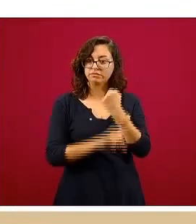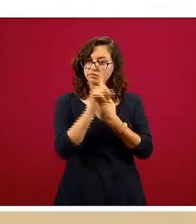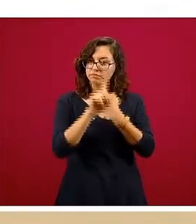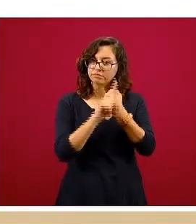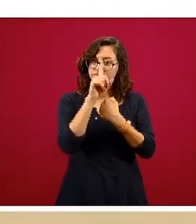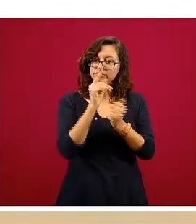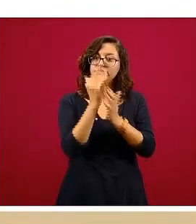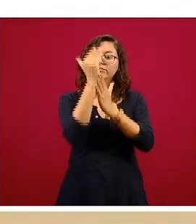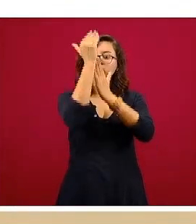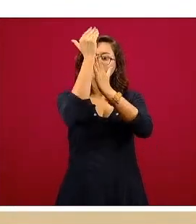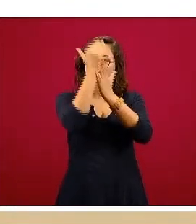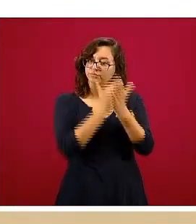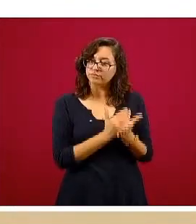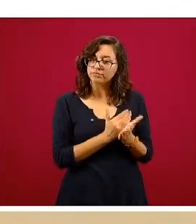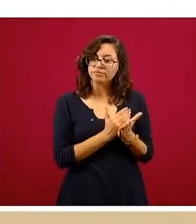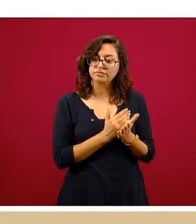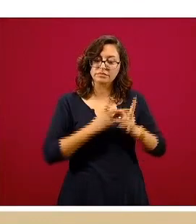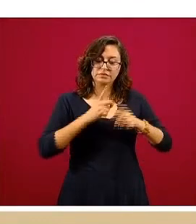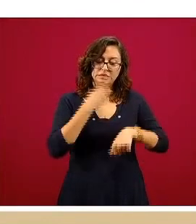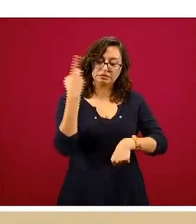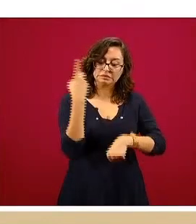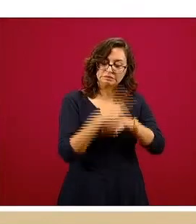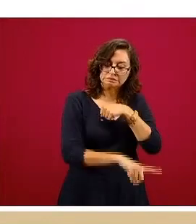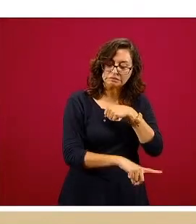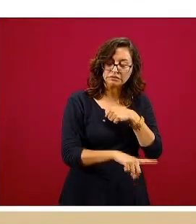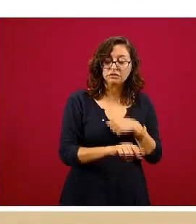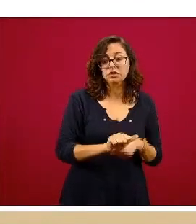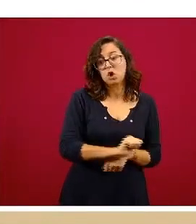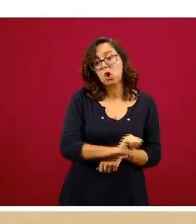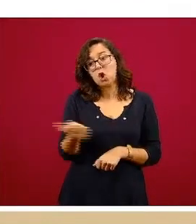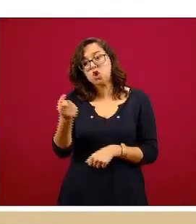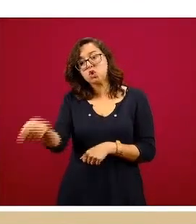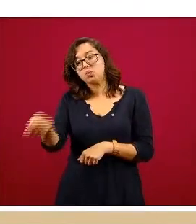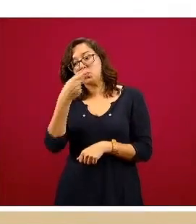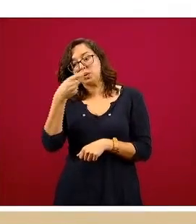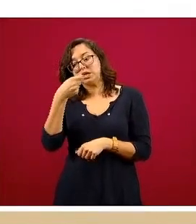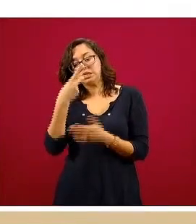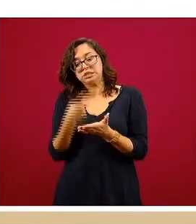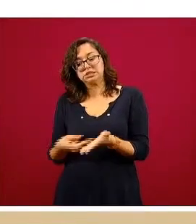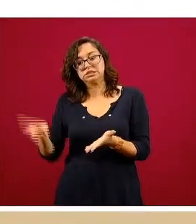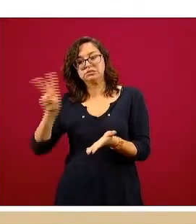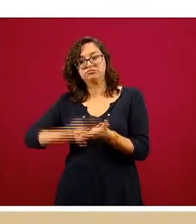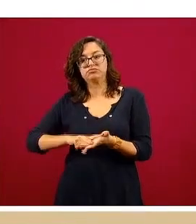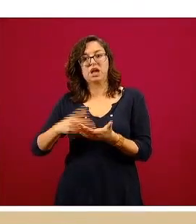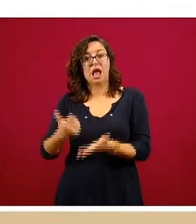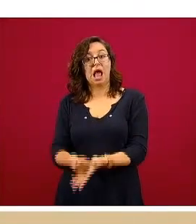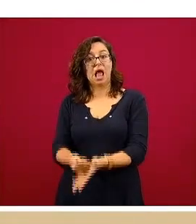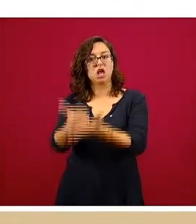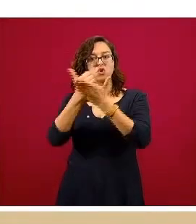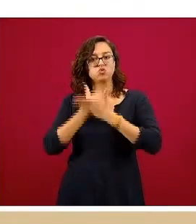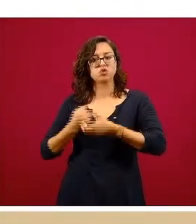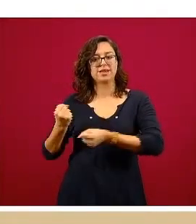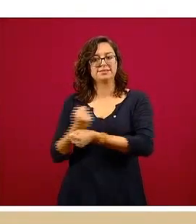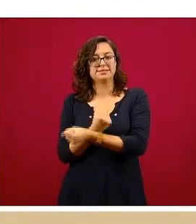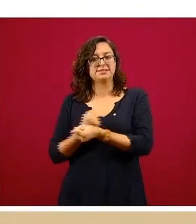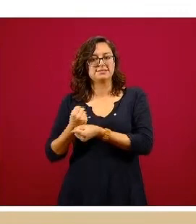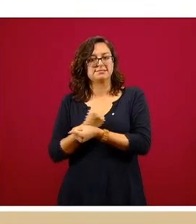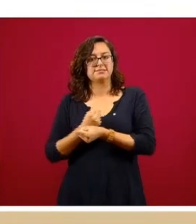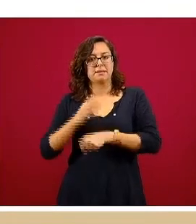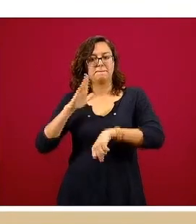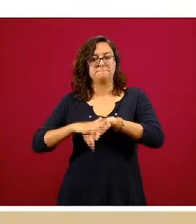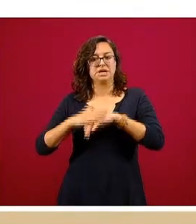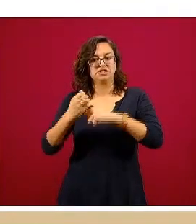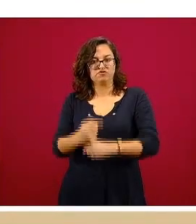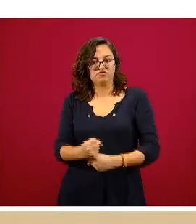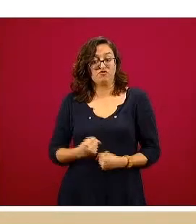la capacidad de causar daño del virus, por otro lado se está dando un inmunomodulador para